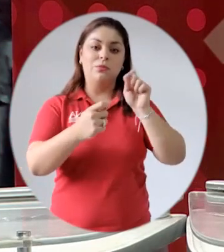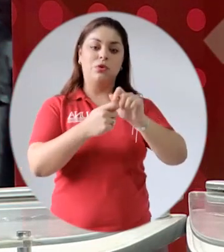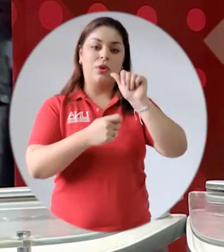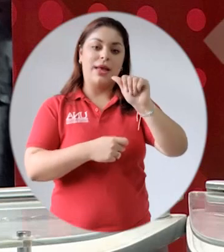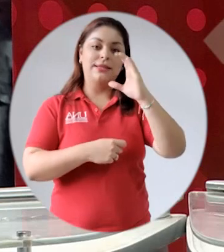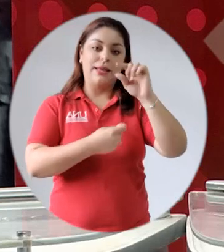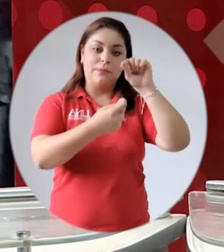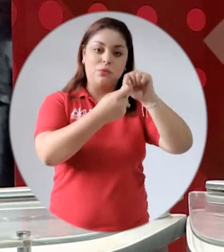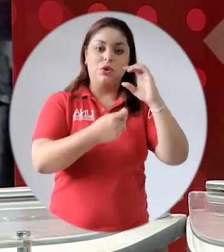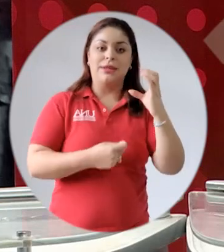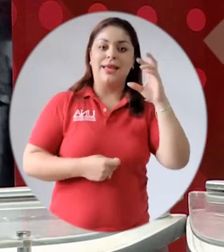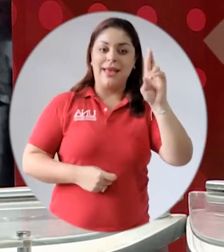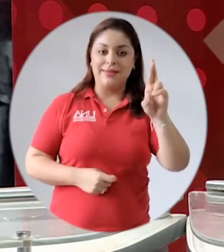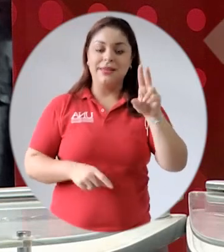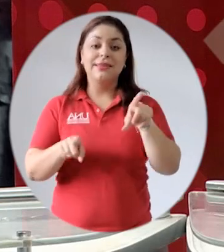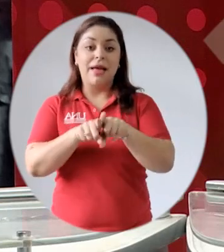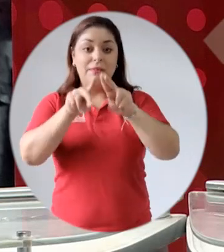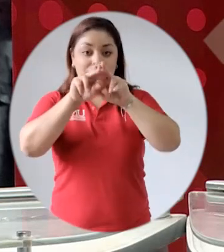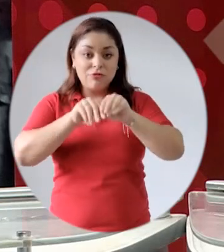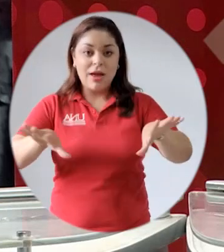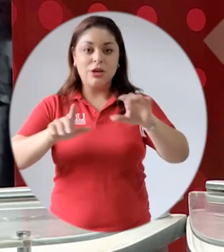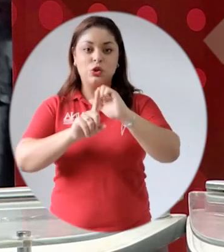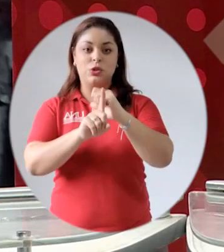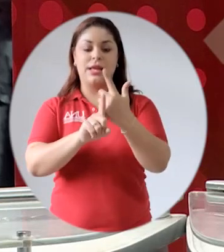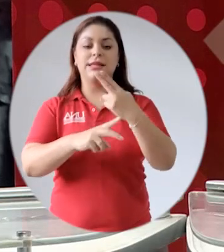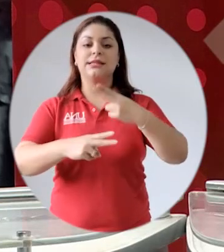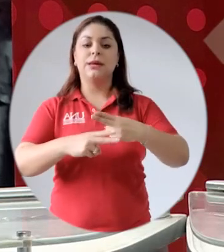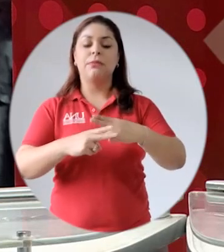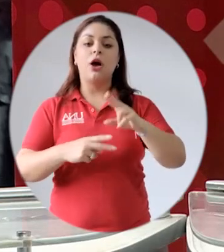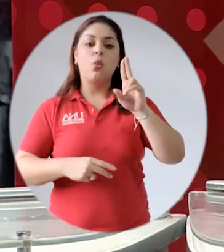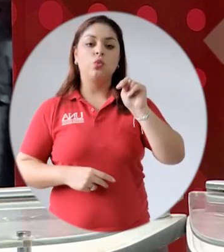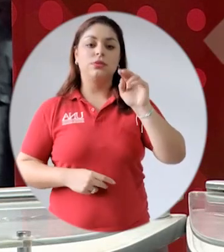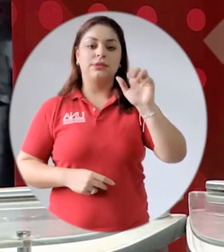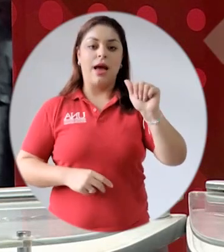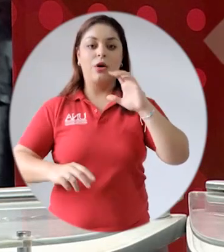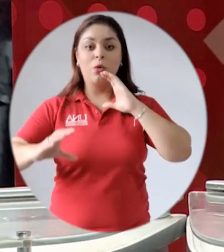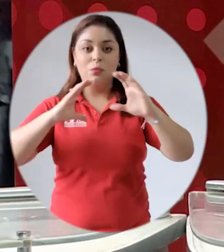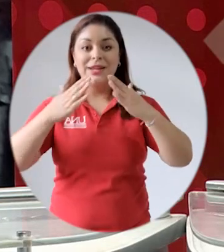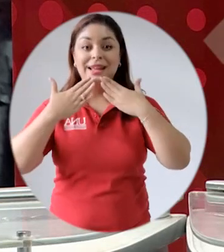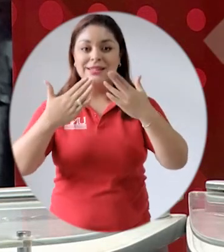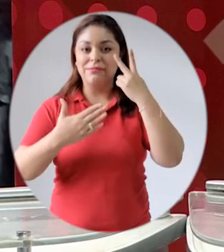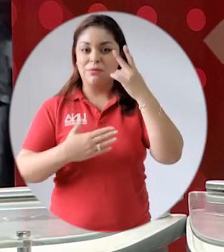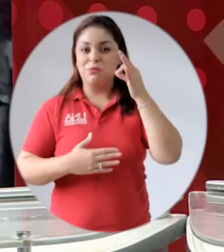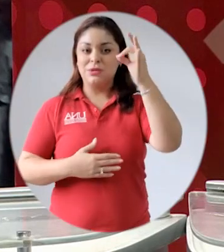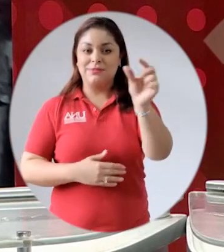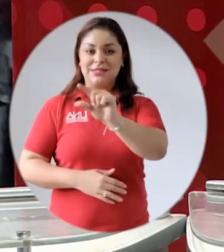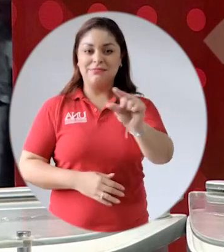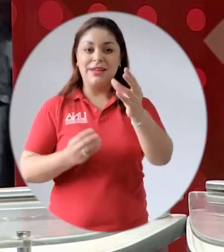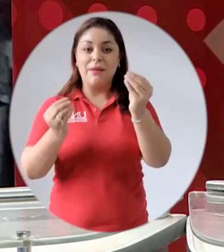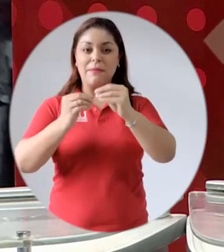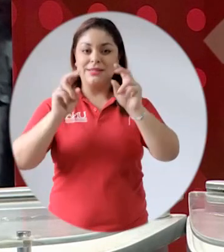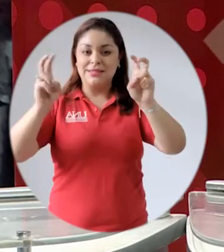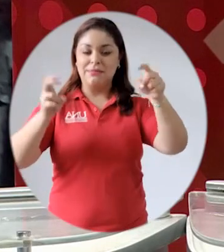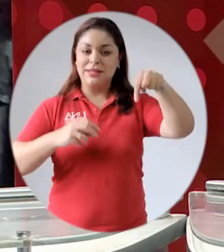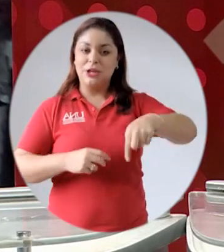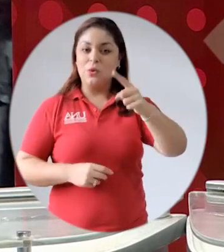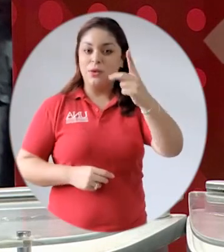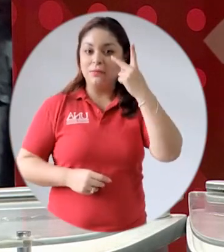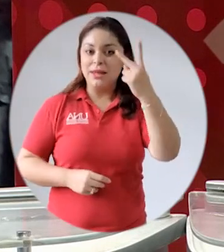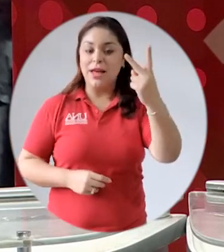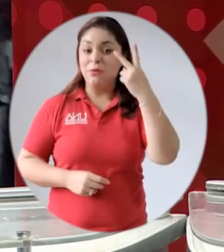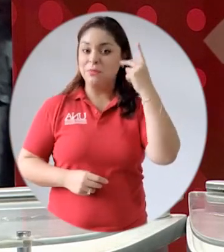gran brecha entre las zonas rurales, por ejemplo, y en los servicios que brinda el INAMO, que son pequeños. Y cuando nos dicen qué es lo que debe